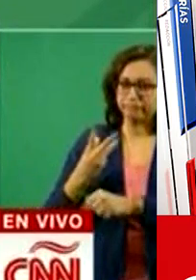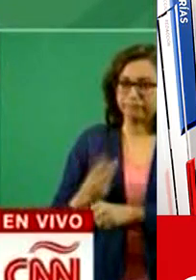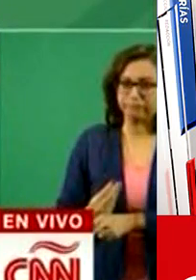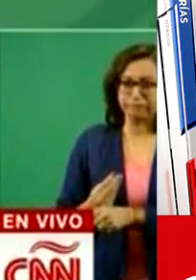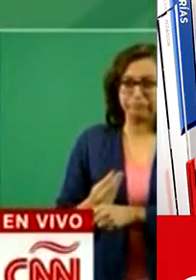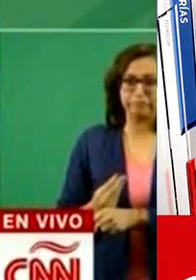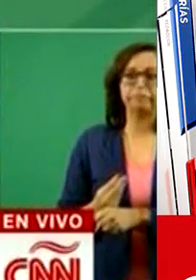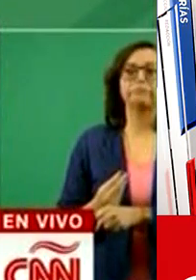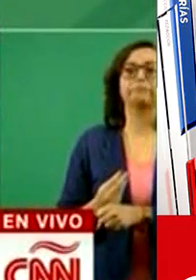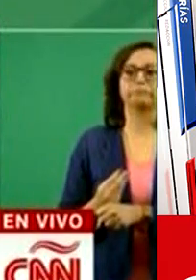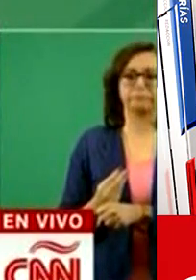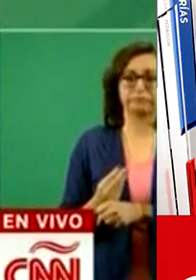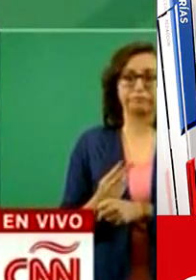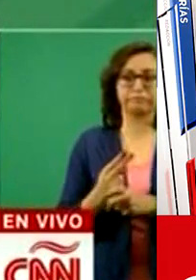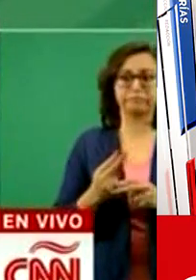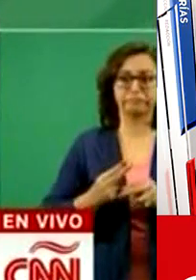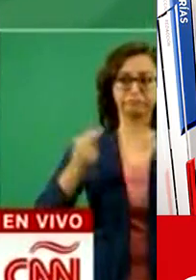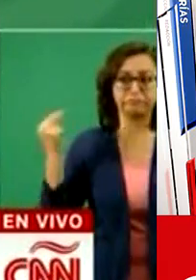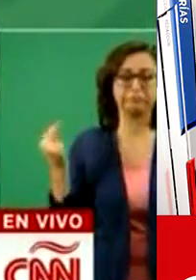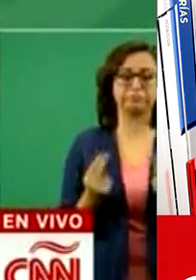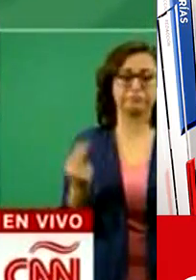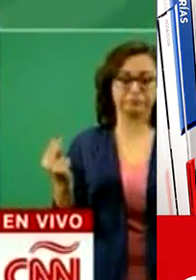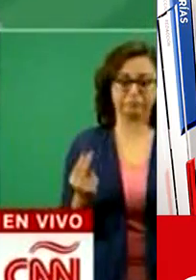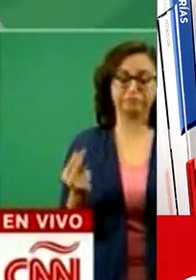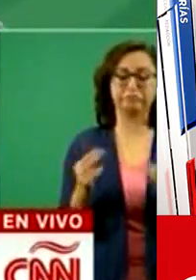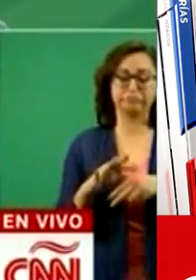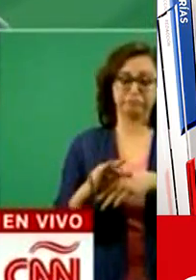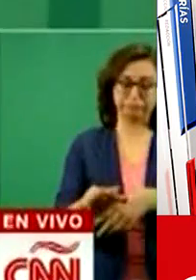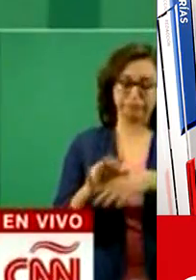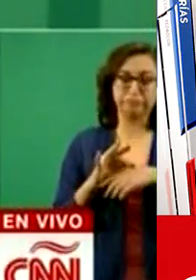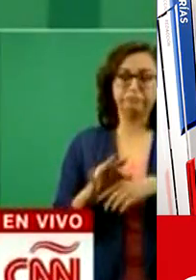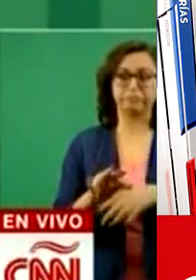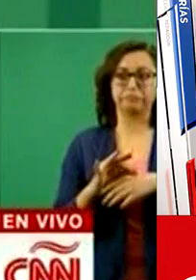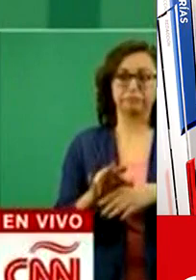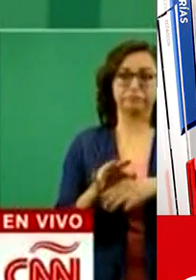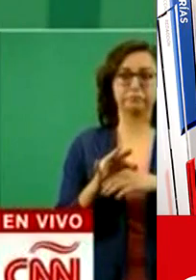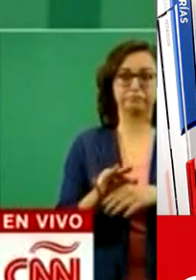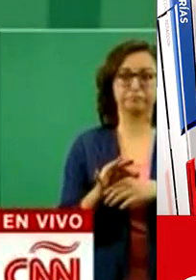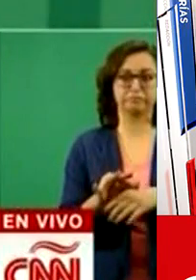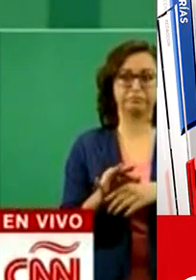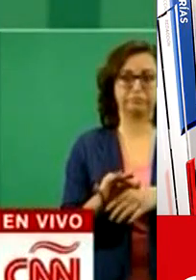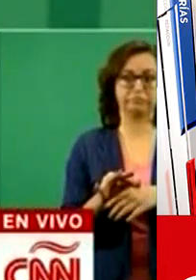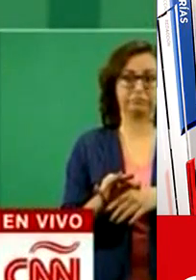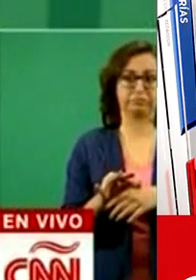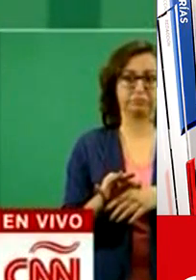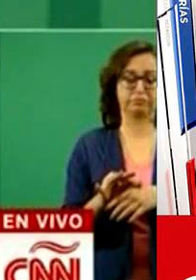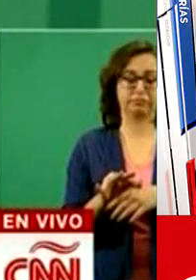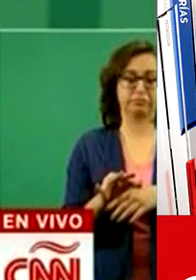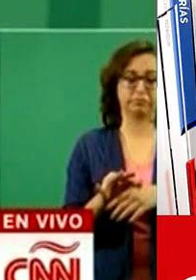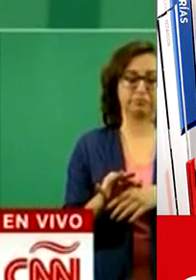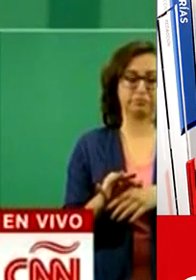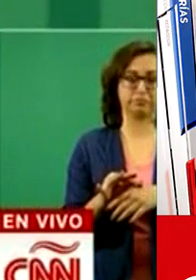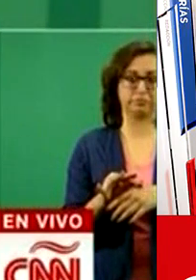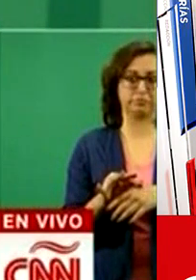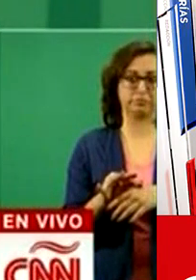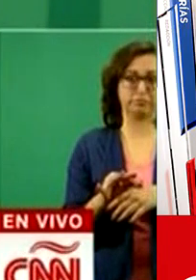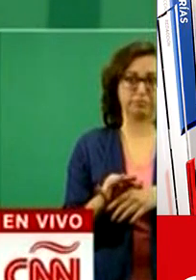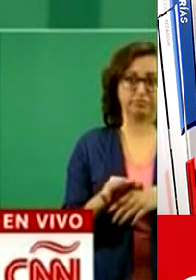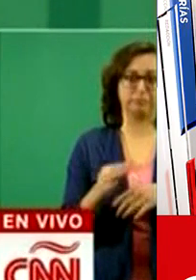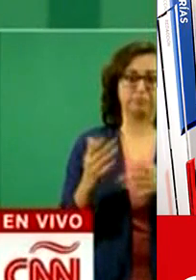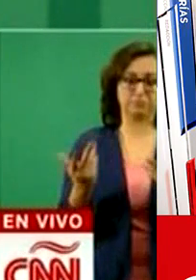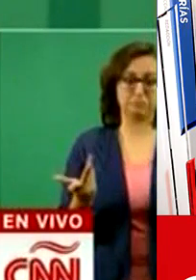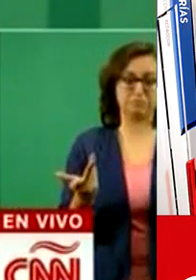judicial se conviertan en realidad. Y para eso se necesita una